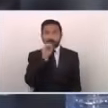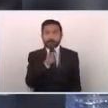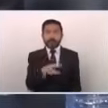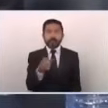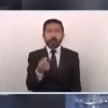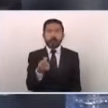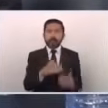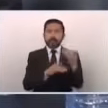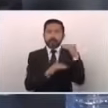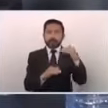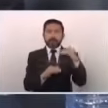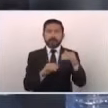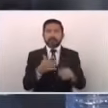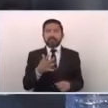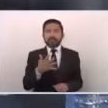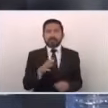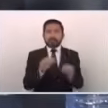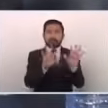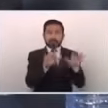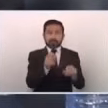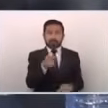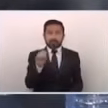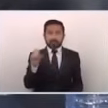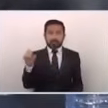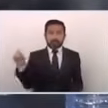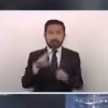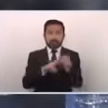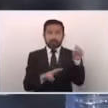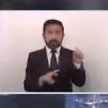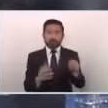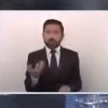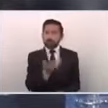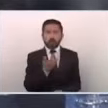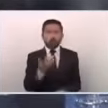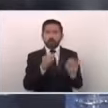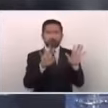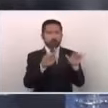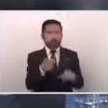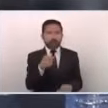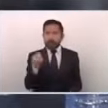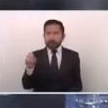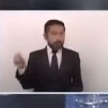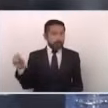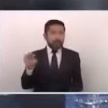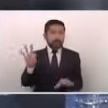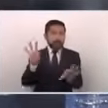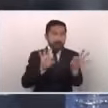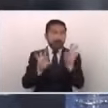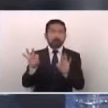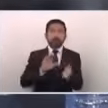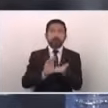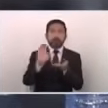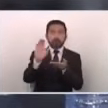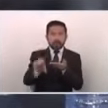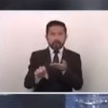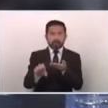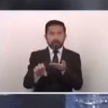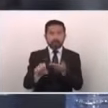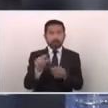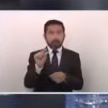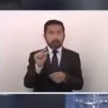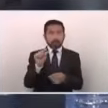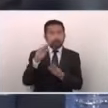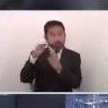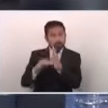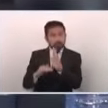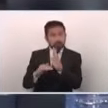él, y hablaba de 10 mil dólares. Pero no todos ganaban 10 mil dólares. A algunos les daban un poquito